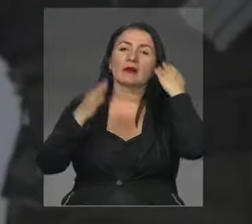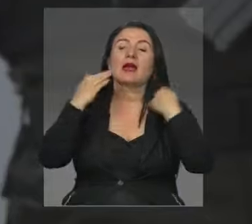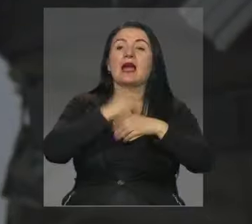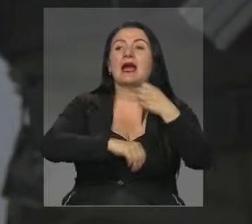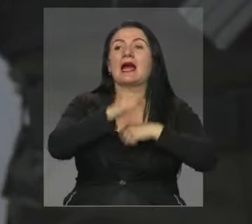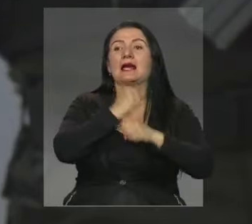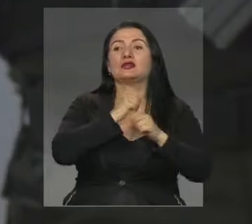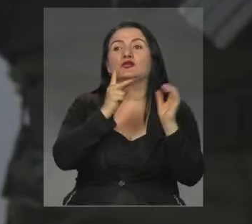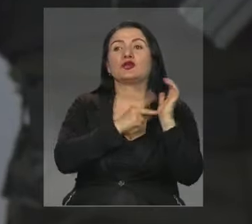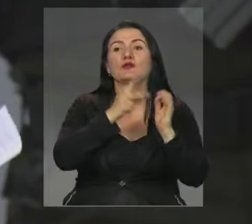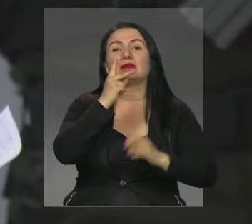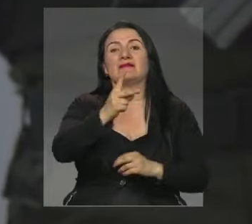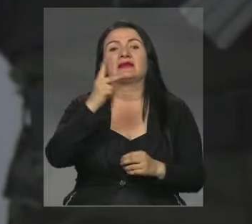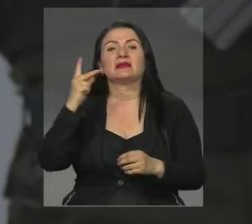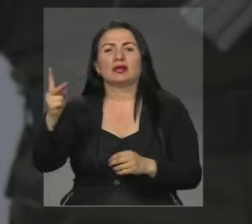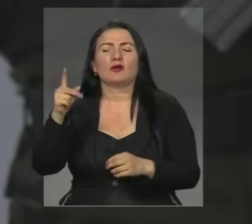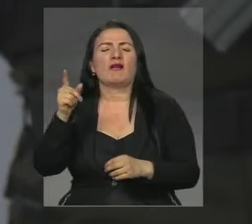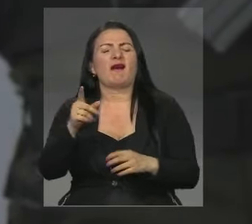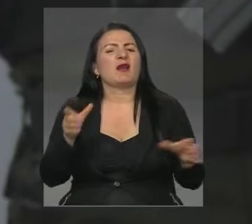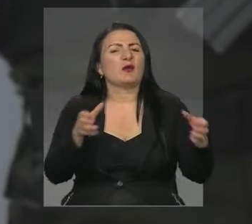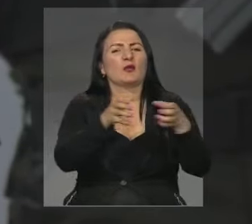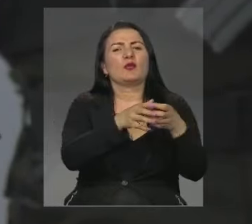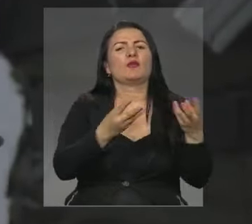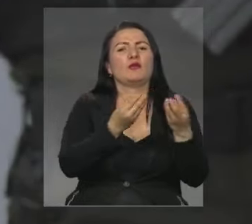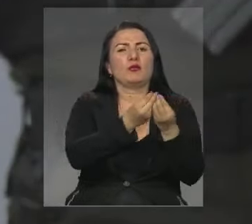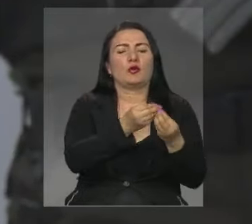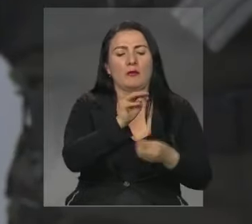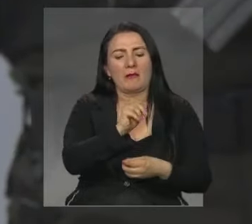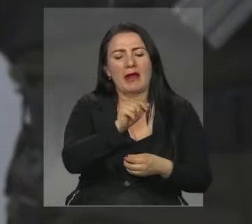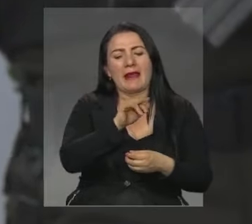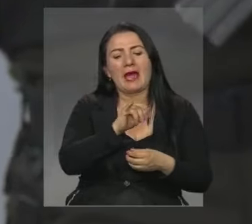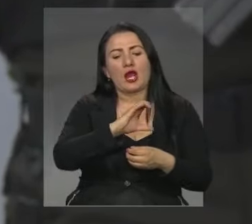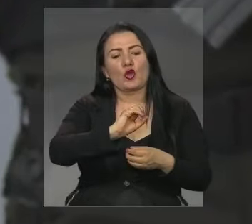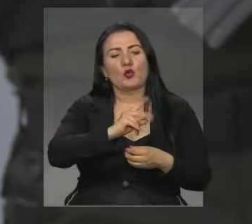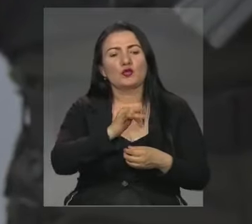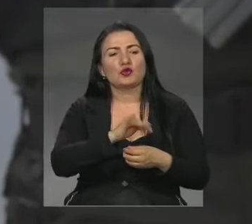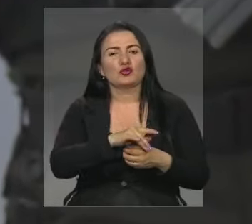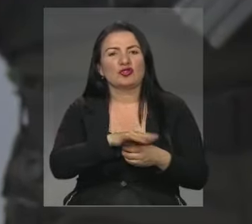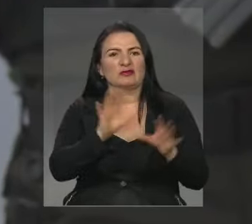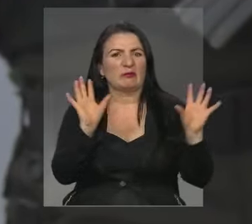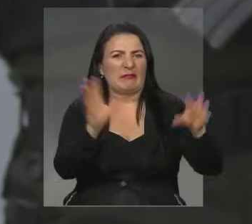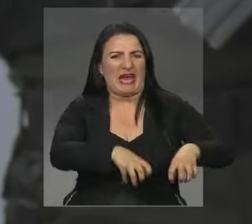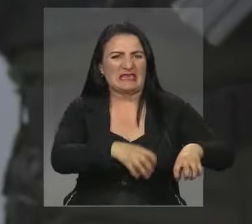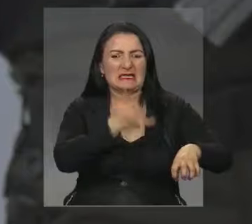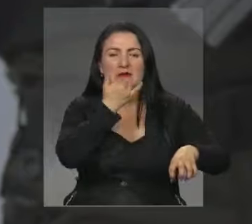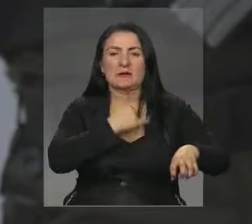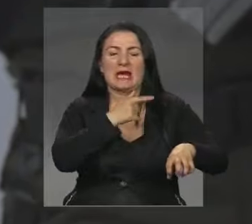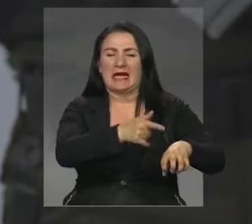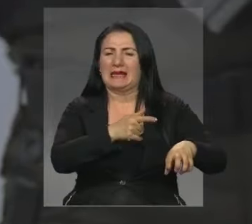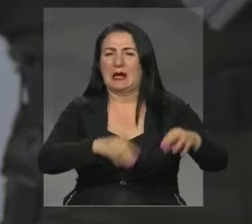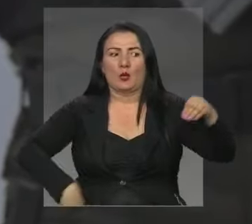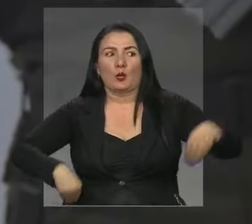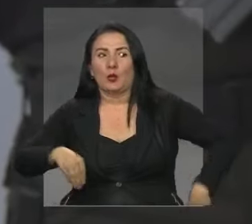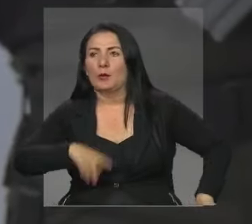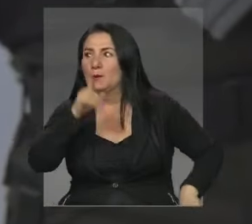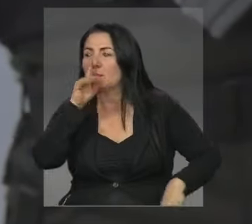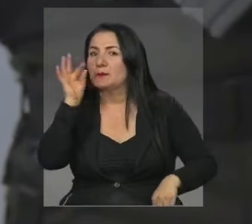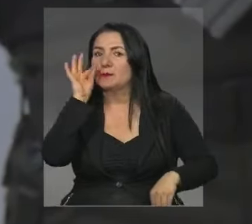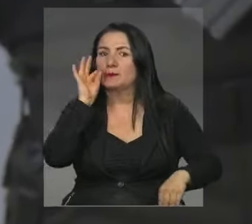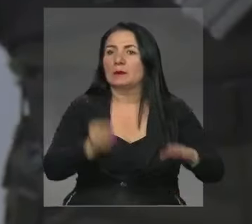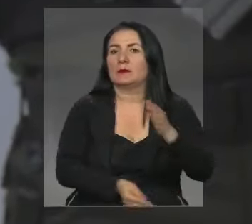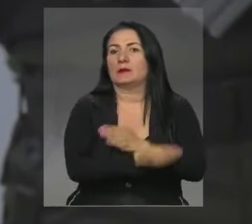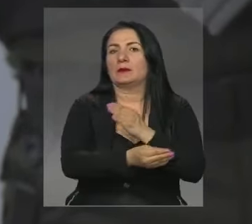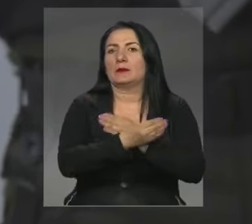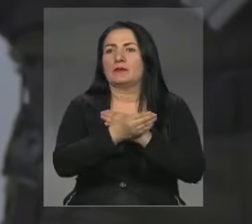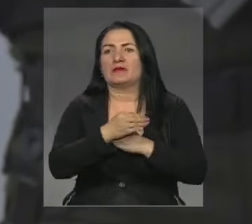año 2022 cuando pertenecía a Maracuchos Oestias por concierto para delinquir y tráfico de estupefacientes.